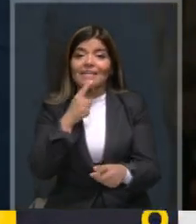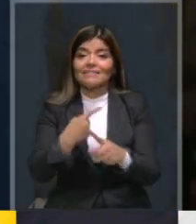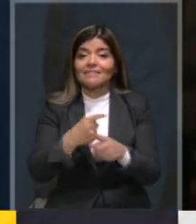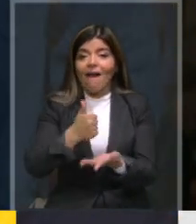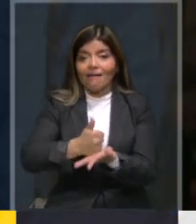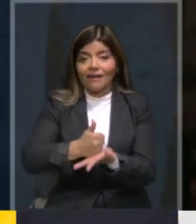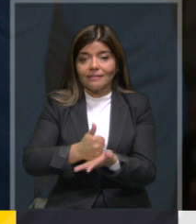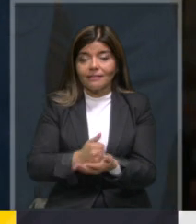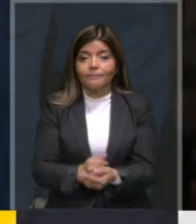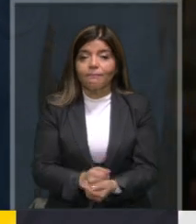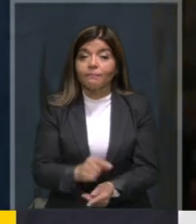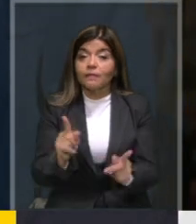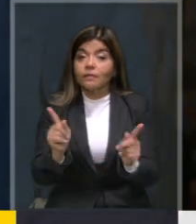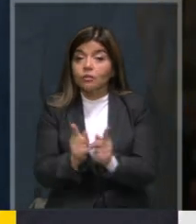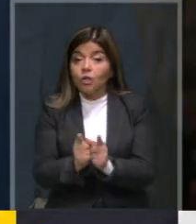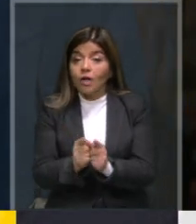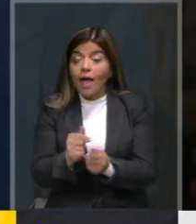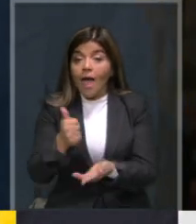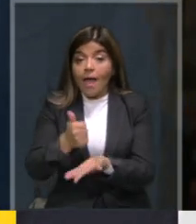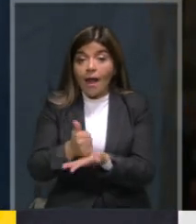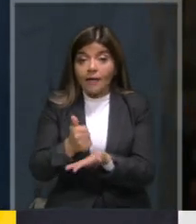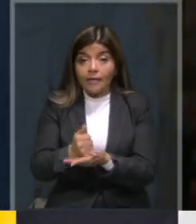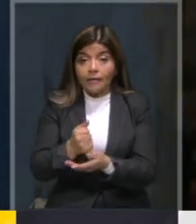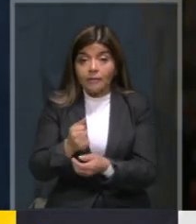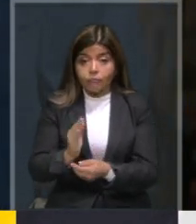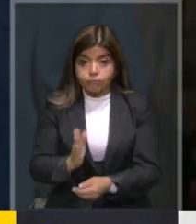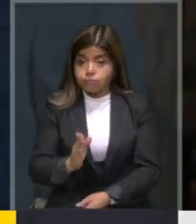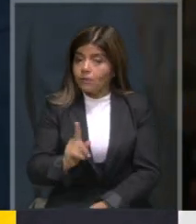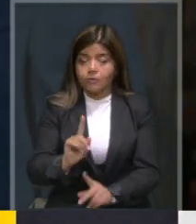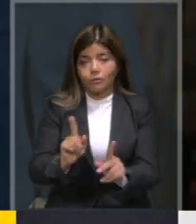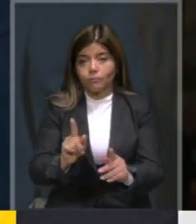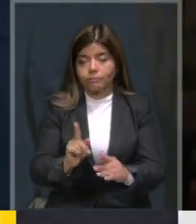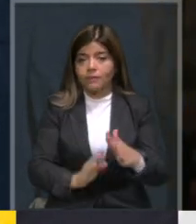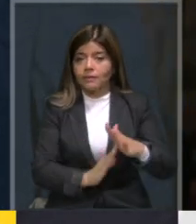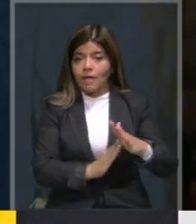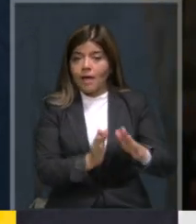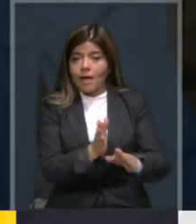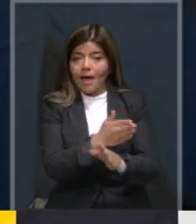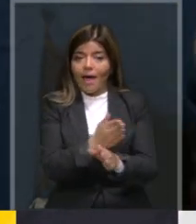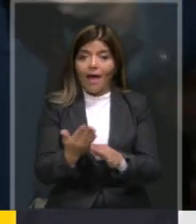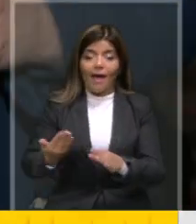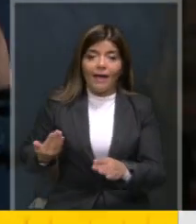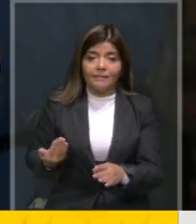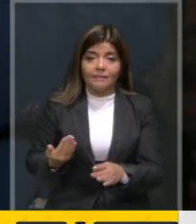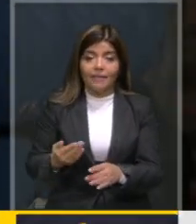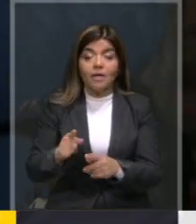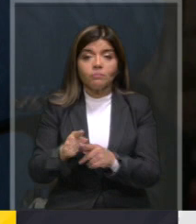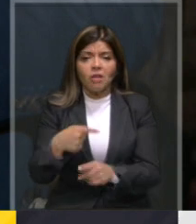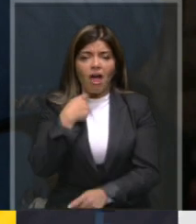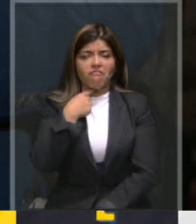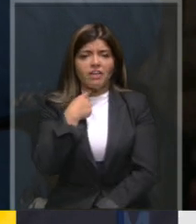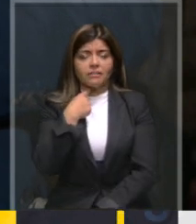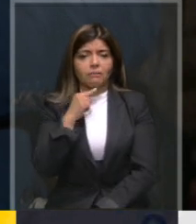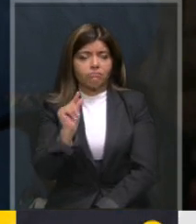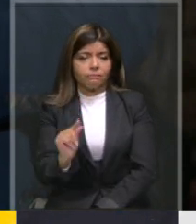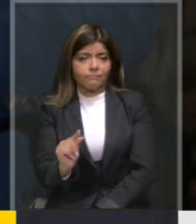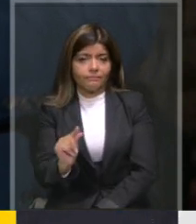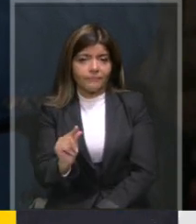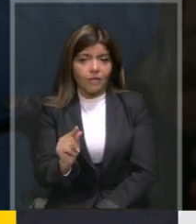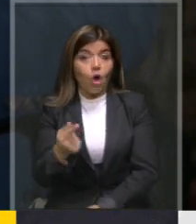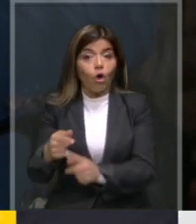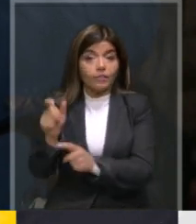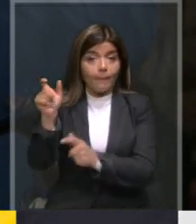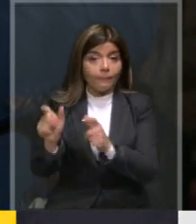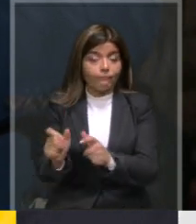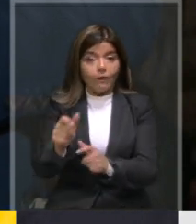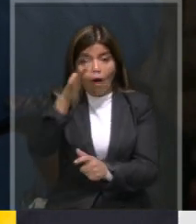Alejandro y muy breve si viene el alcalde ya no estaba en ejercicio por lo tanto una presunta o eventual inhabilidad no lo afecta habían otras personas que sí